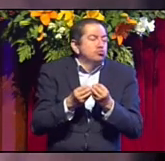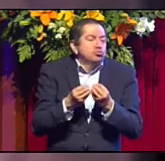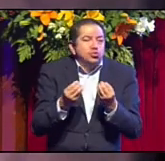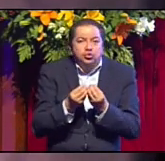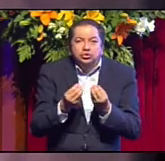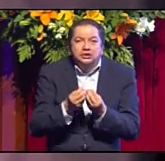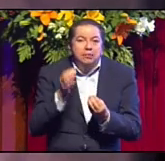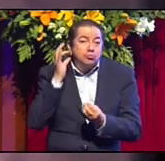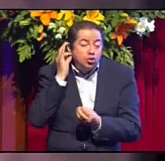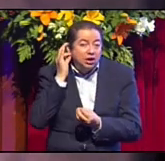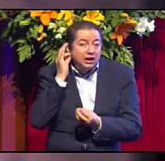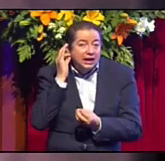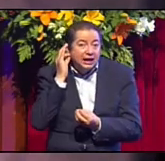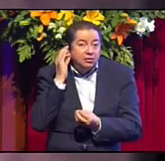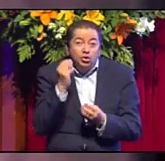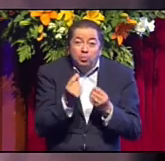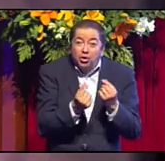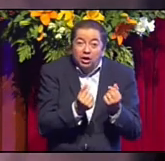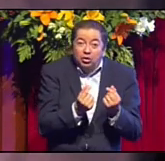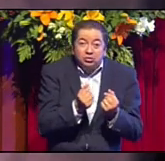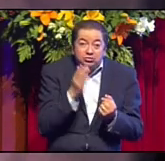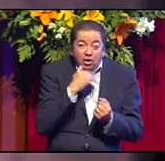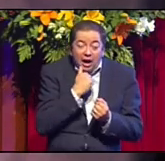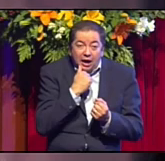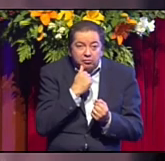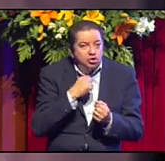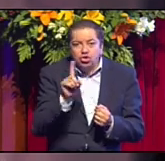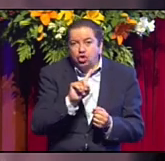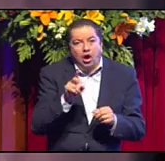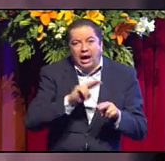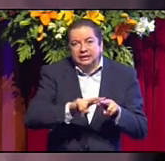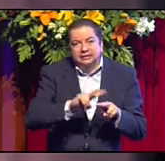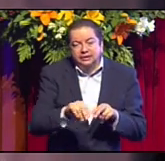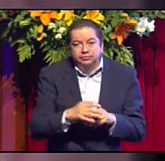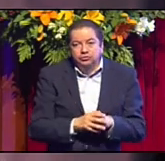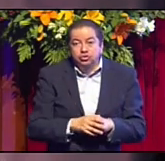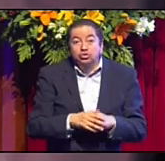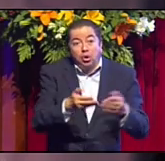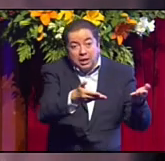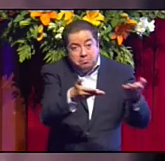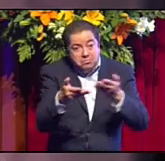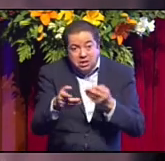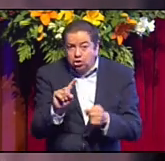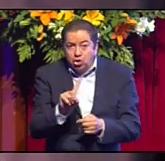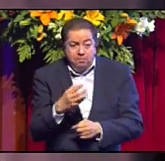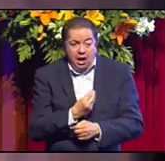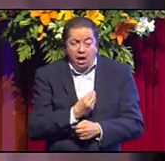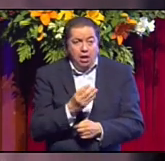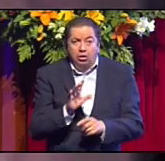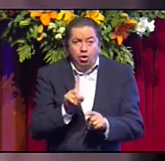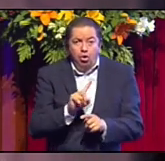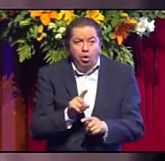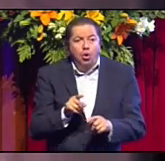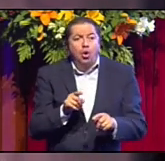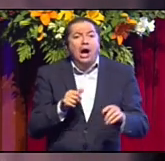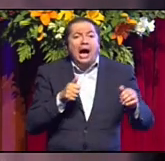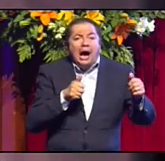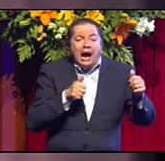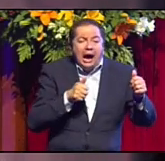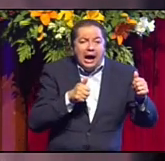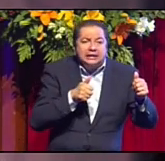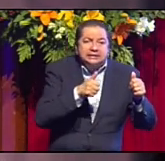por recurso o por dejación, no se los hacen. Y yo las invito a no tener miedo, a acercarse a los centros de